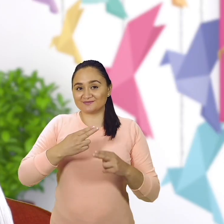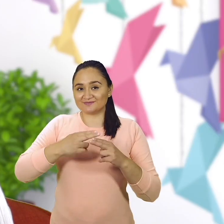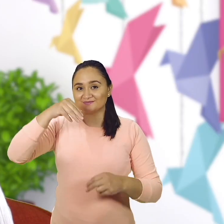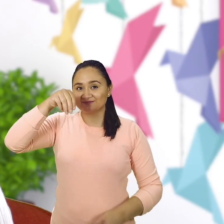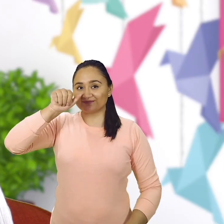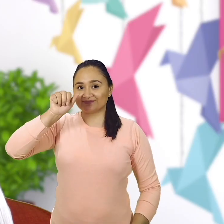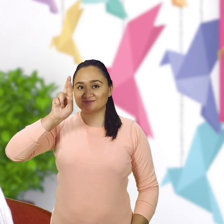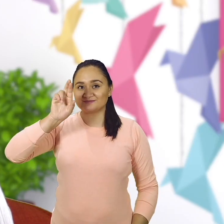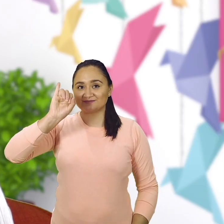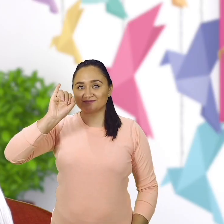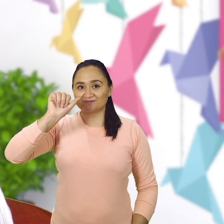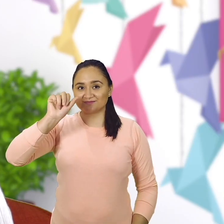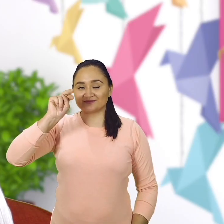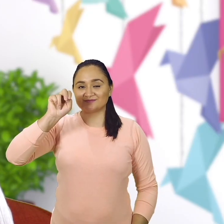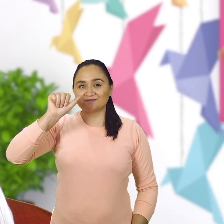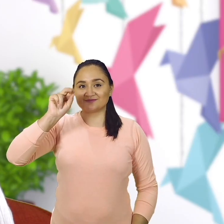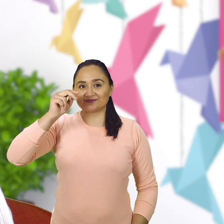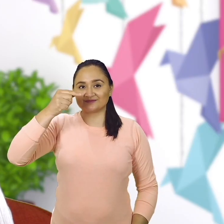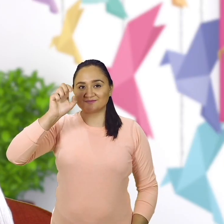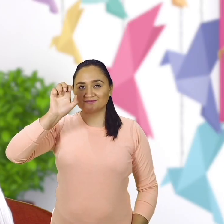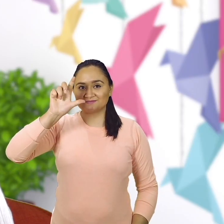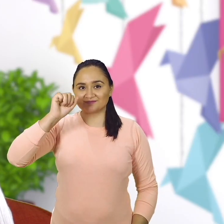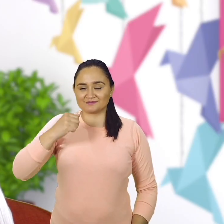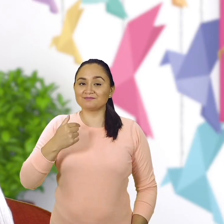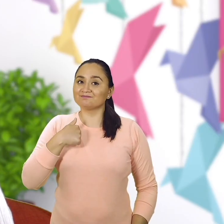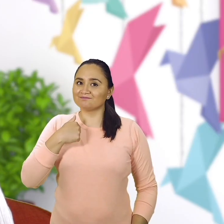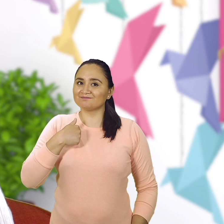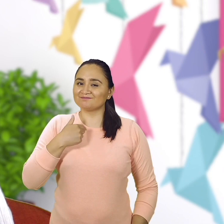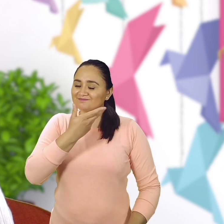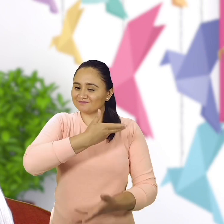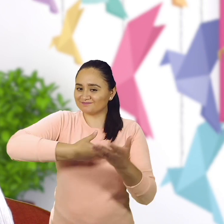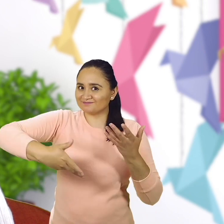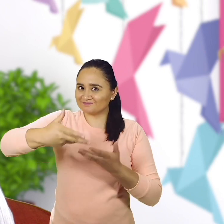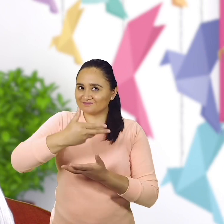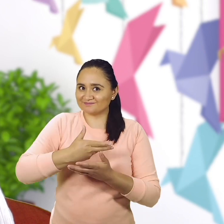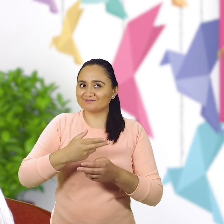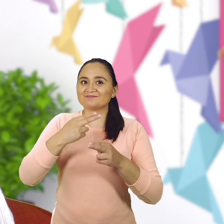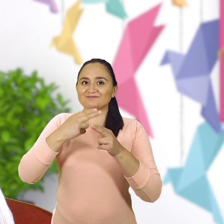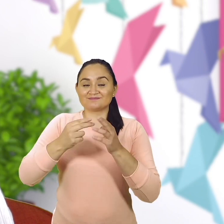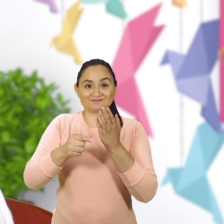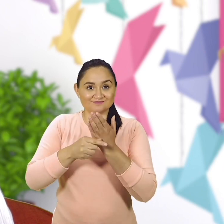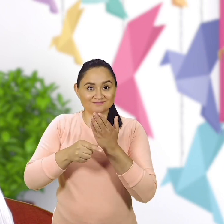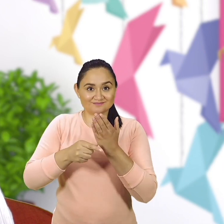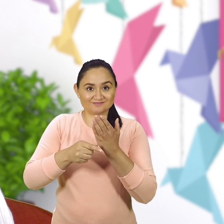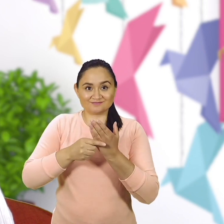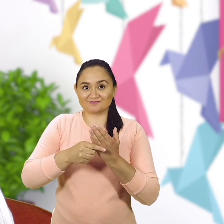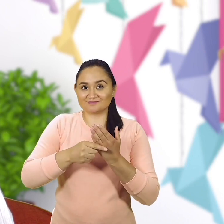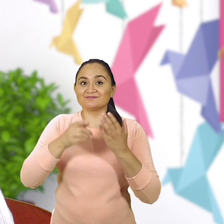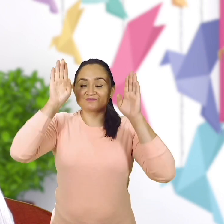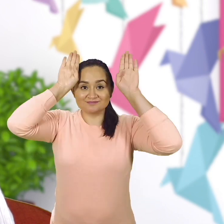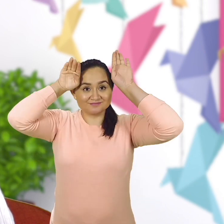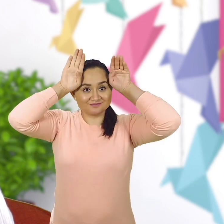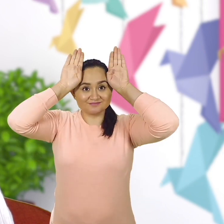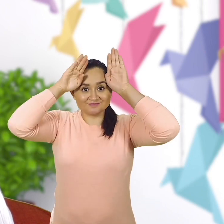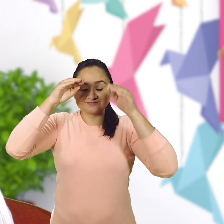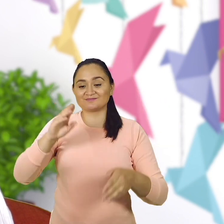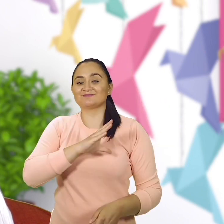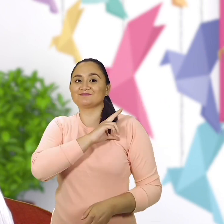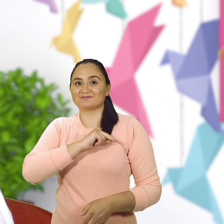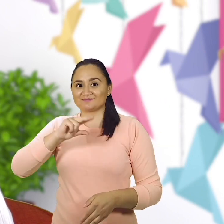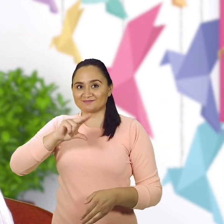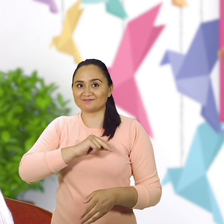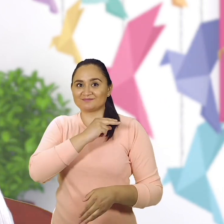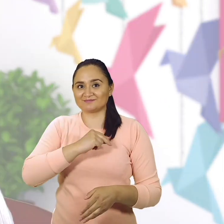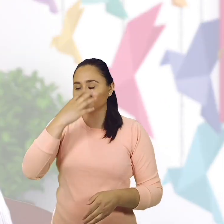Hola, mi nombre es María de los Ángeles Boada y yo he venido a compartir con ustedes mi libro de burros, poetas y lobos, ilustrado por